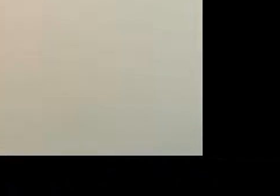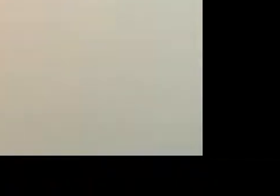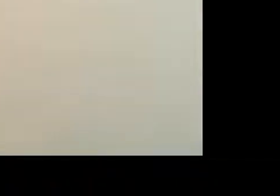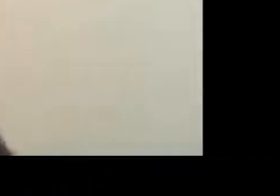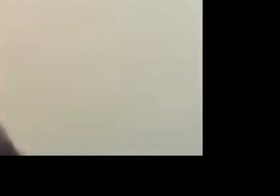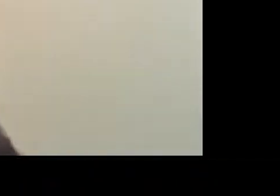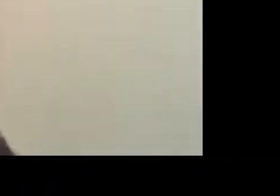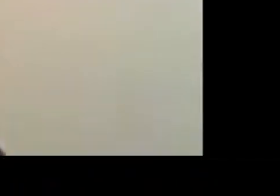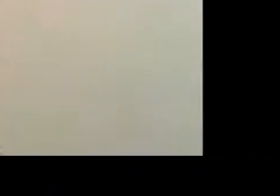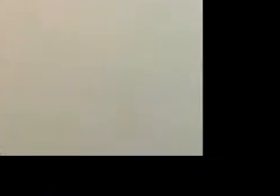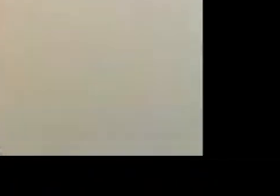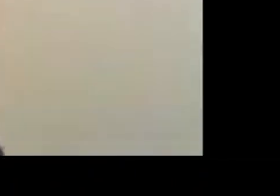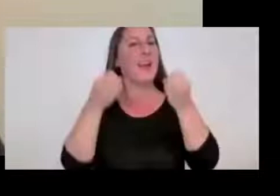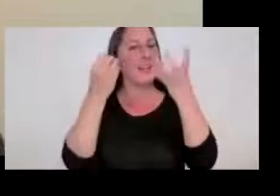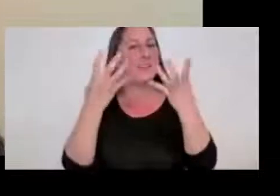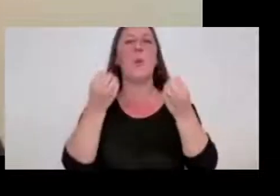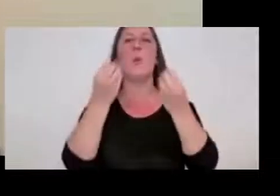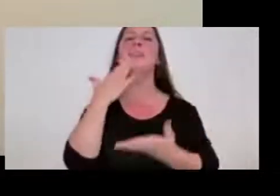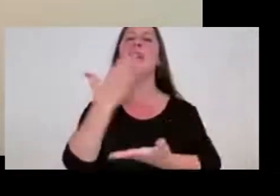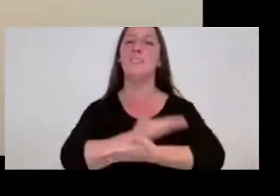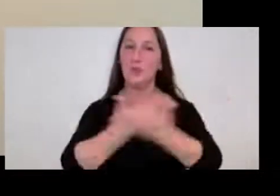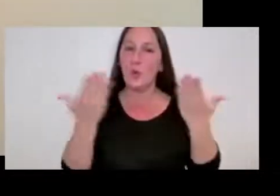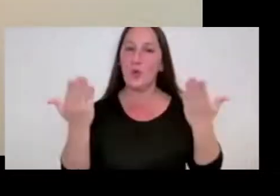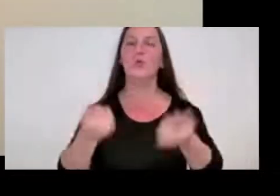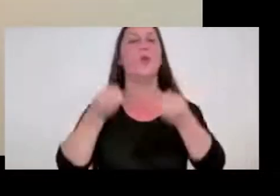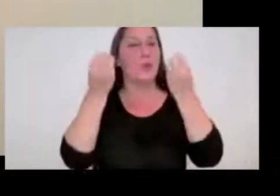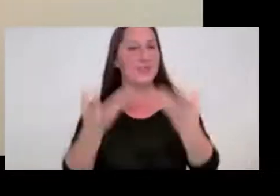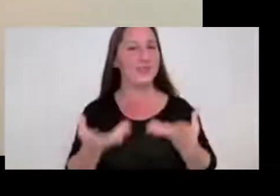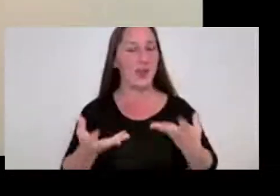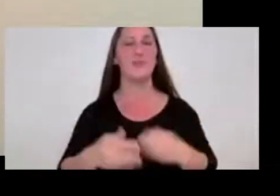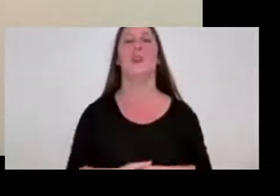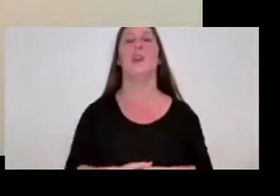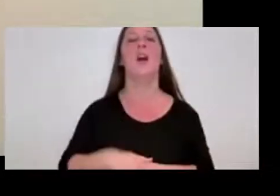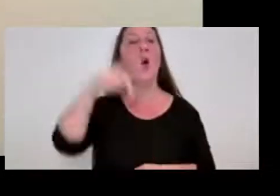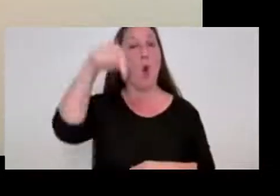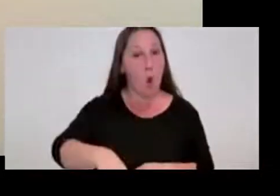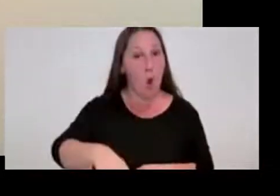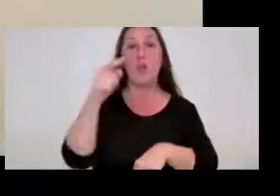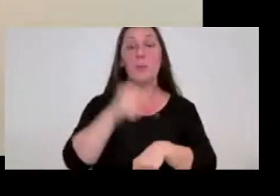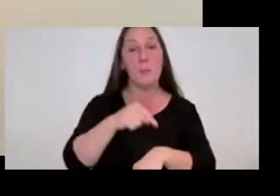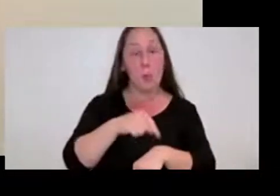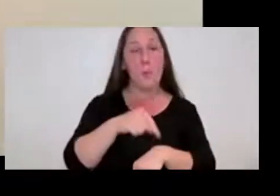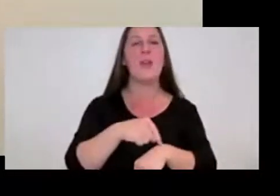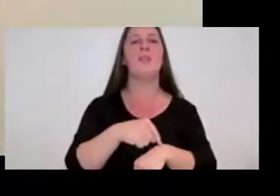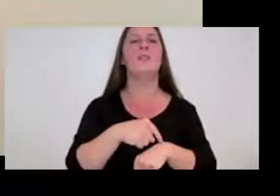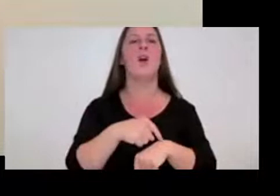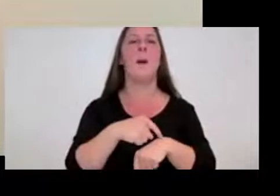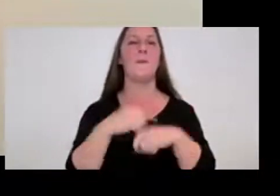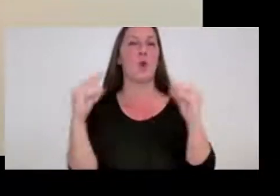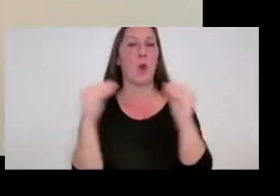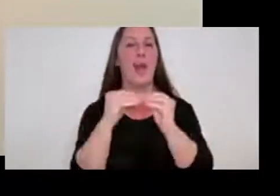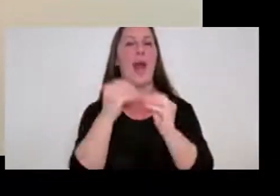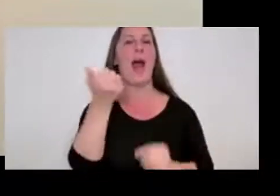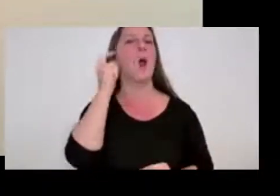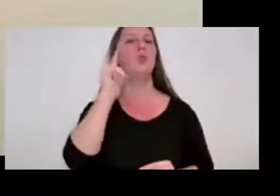Hola, ¿qué tal? Buenas tardes a todos, ¿cómo están? Bueno, hoy en esta oportunidad, nuestra compañera Agustina Lese, que es